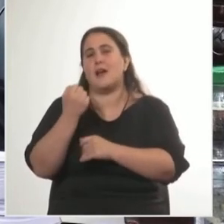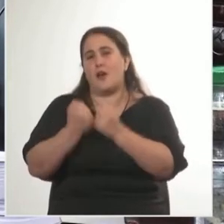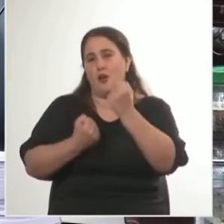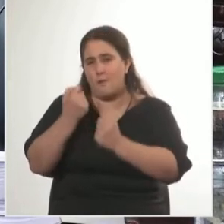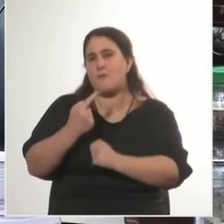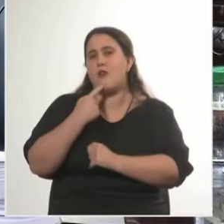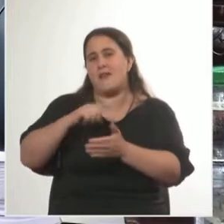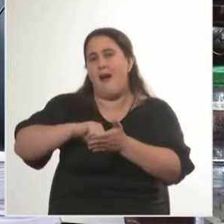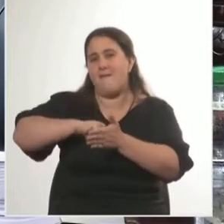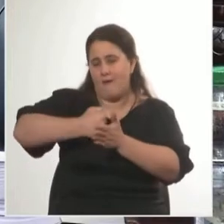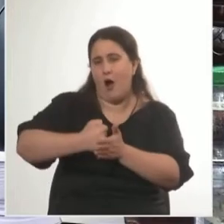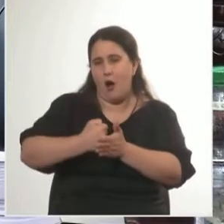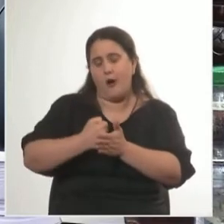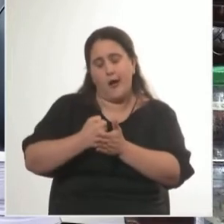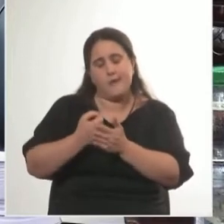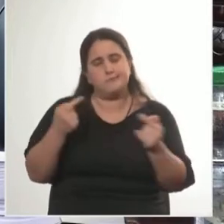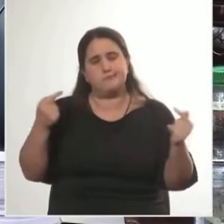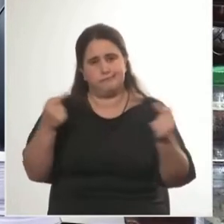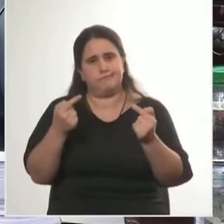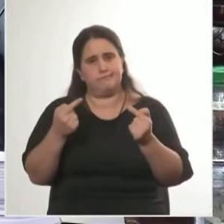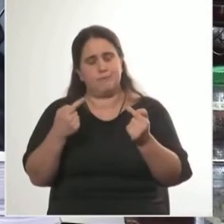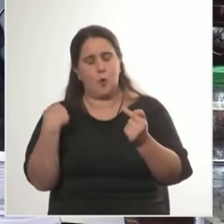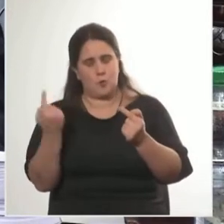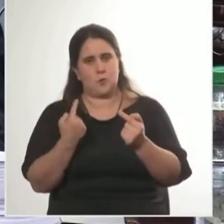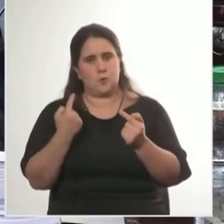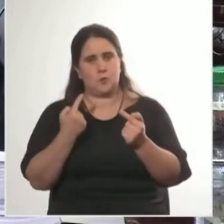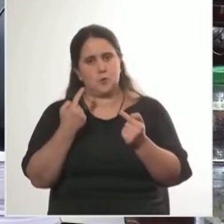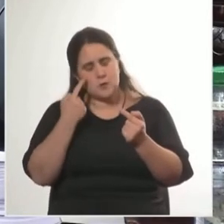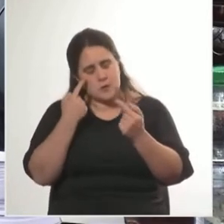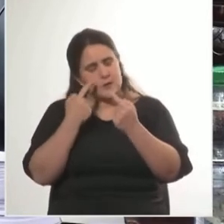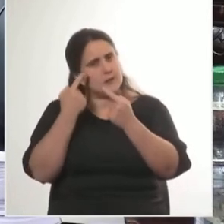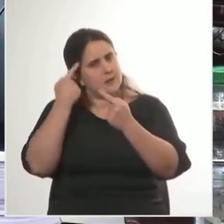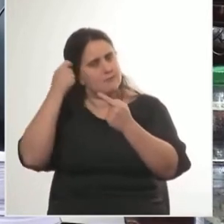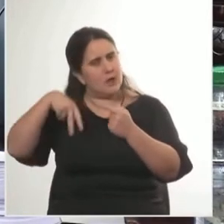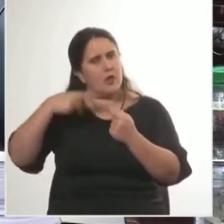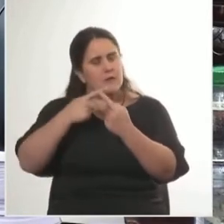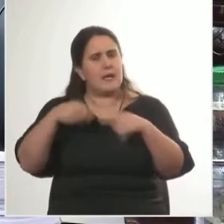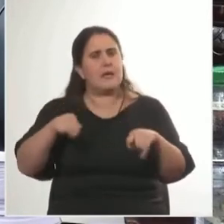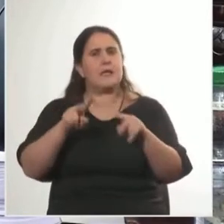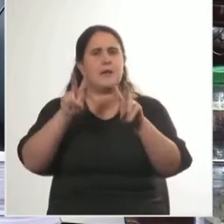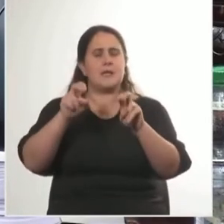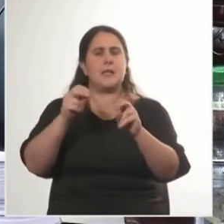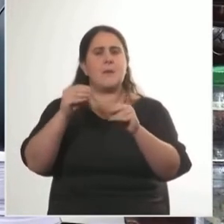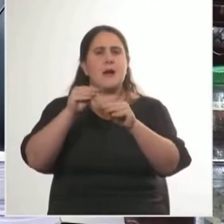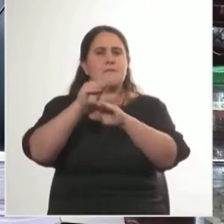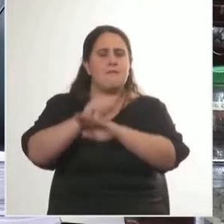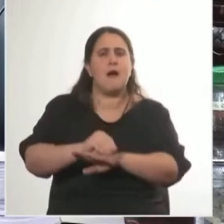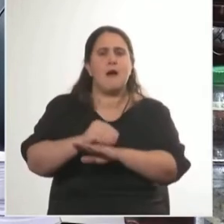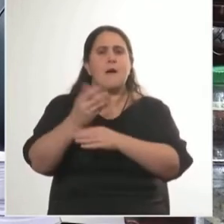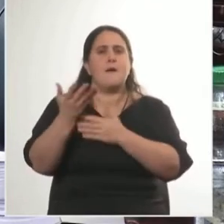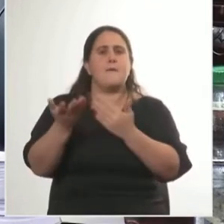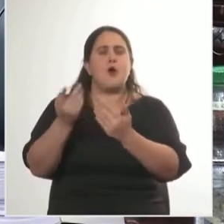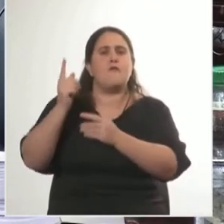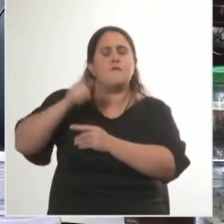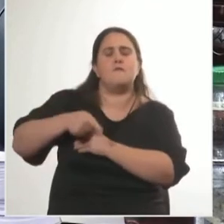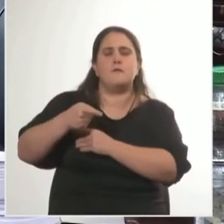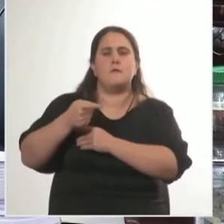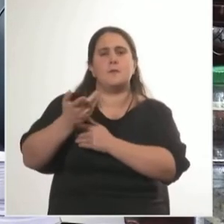política bancocentralista. Tenemos un enfoque discrepante con el sustento que tiene la